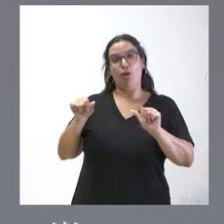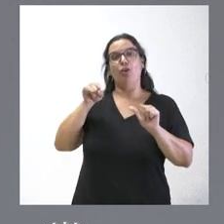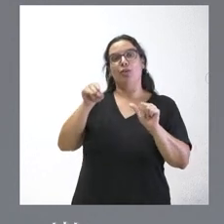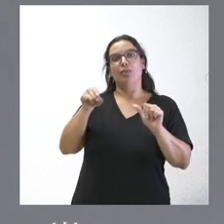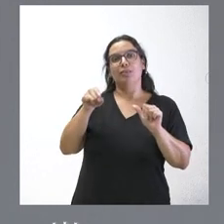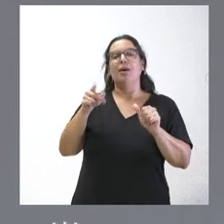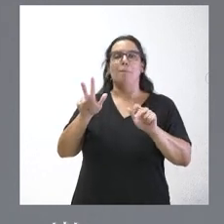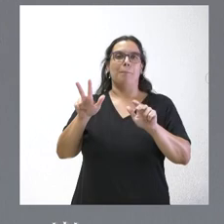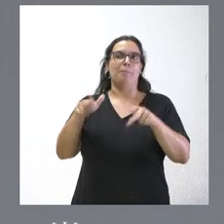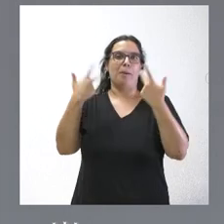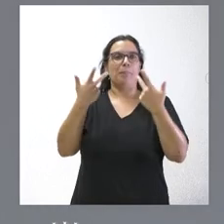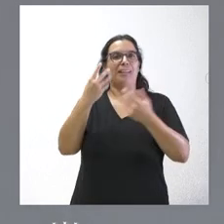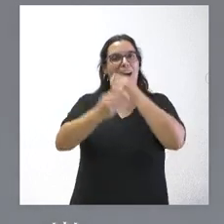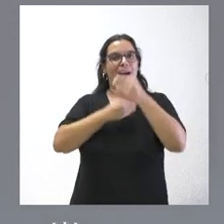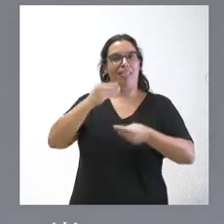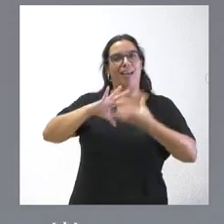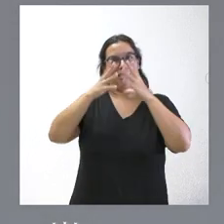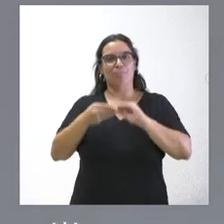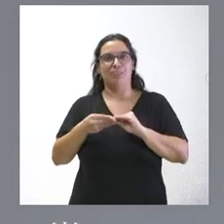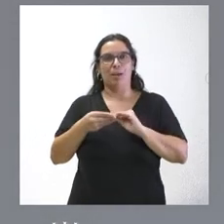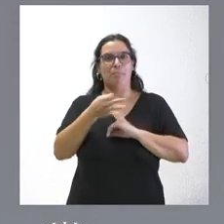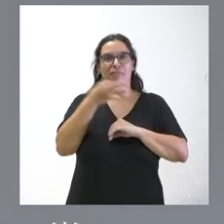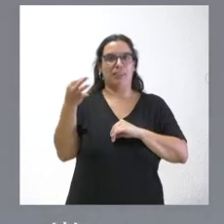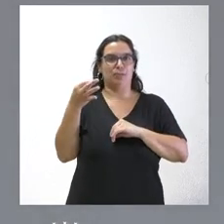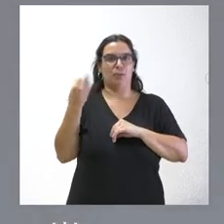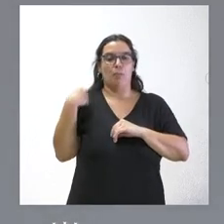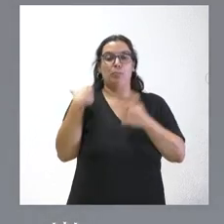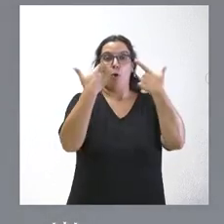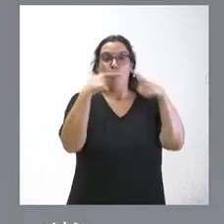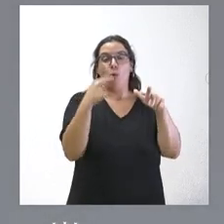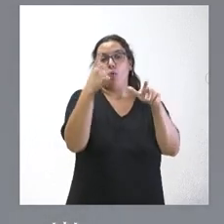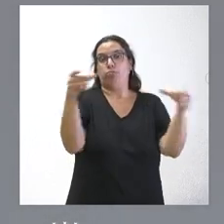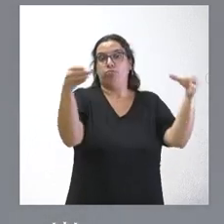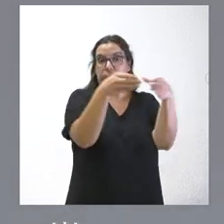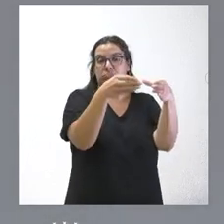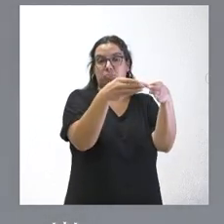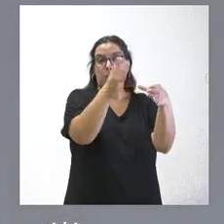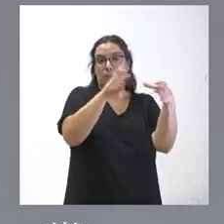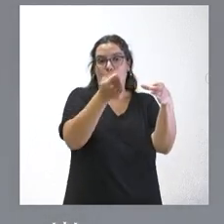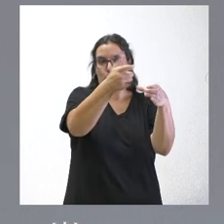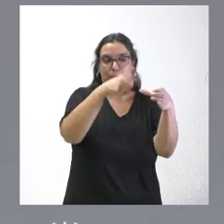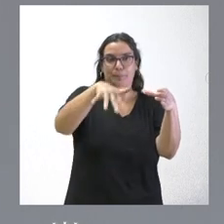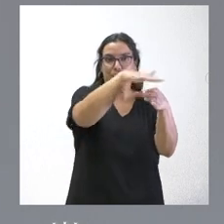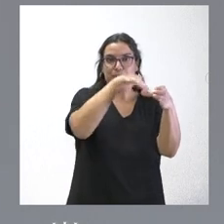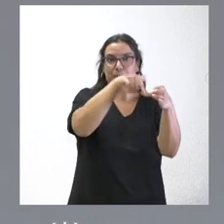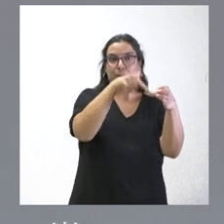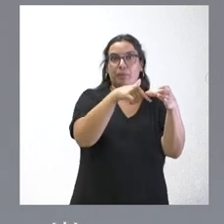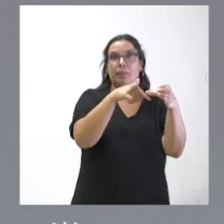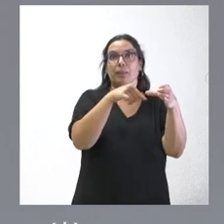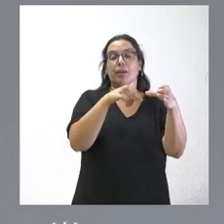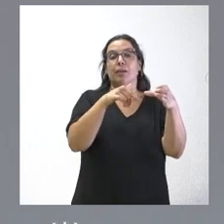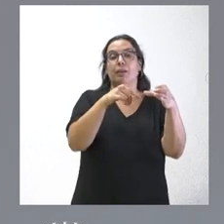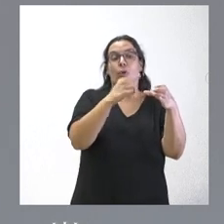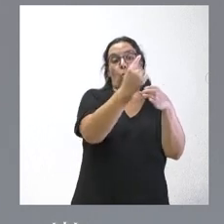hacer eso es decir aislar a lo que es un módulo una unidad de convivencia en este caso ya que sobre todo